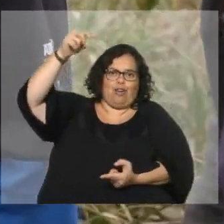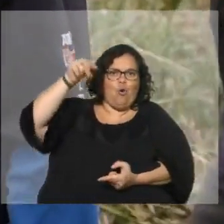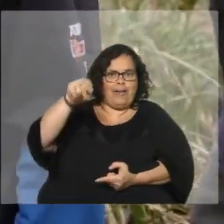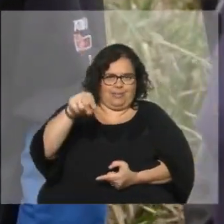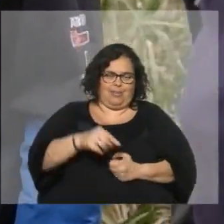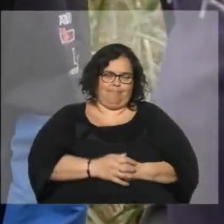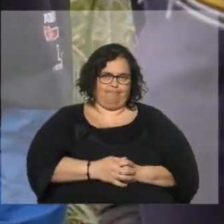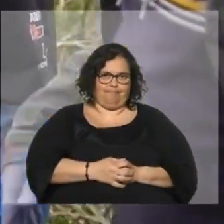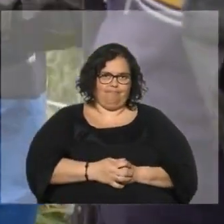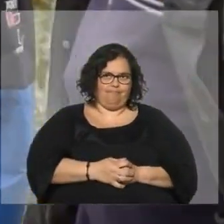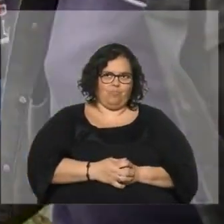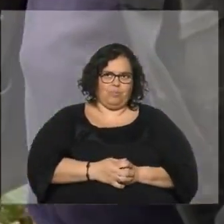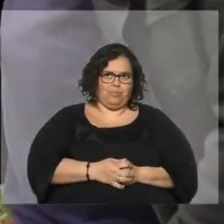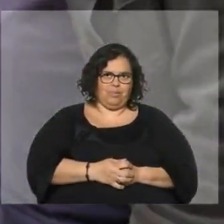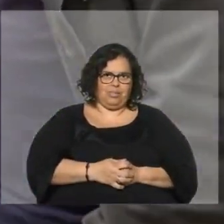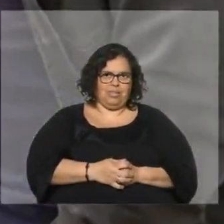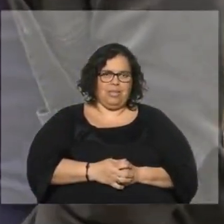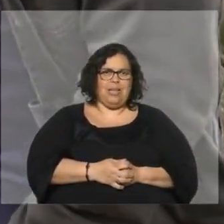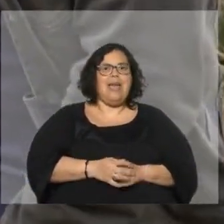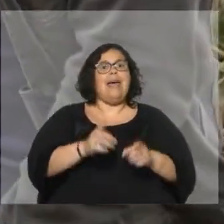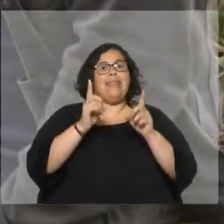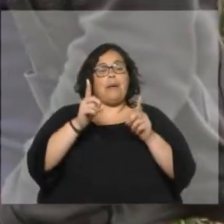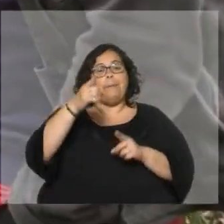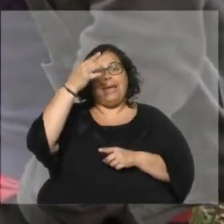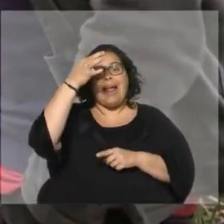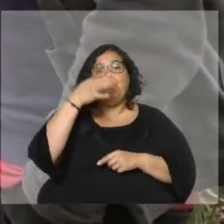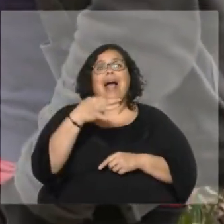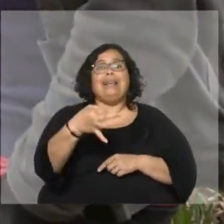Claro. Y ahí está la isla también del Tigre ahí.